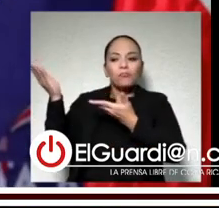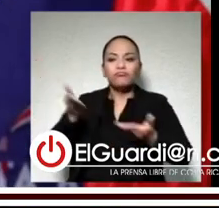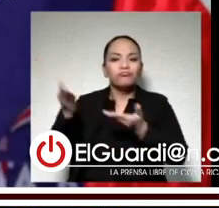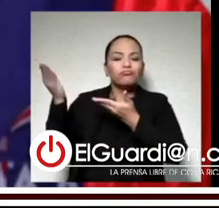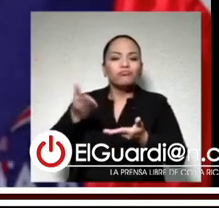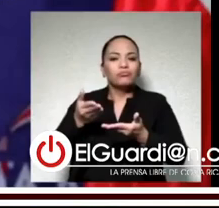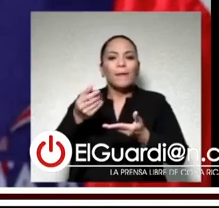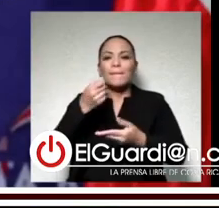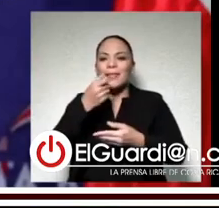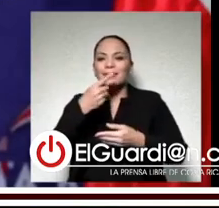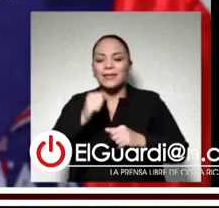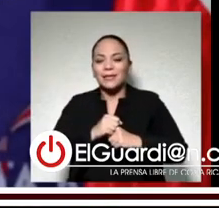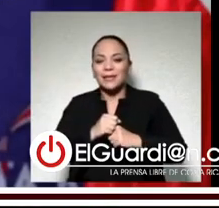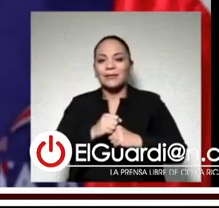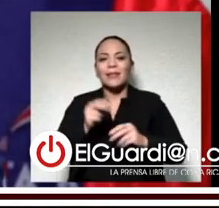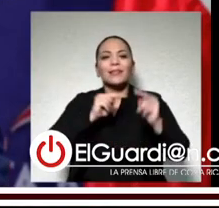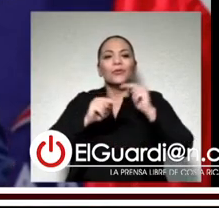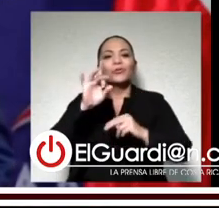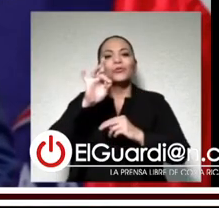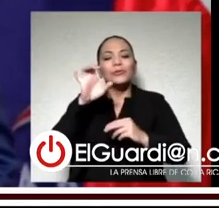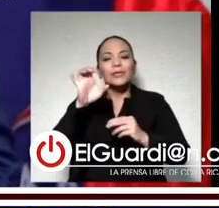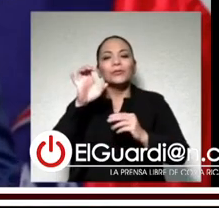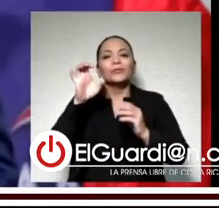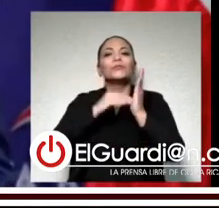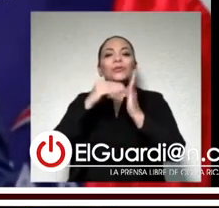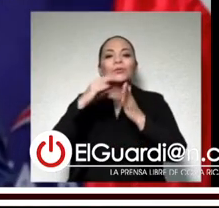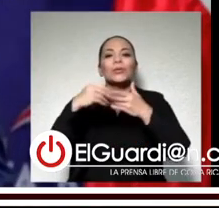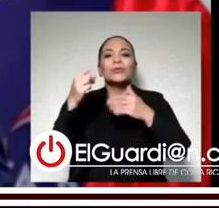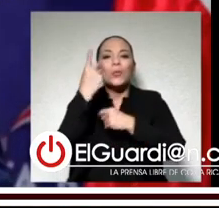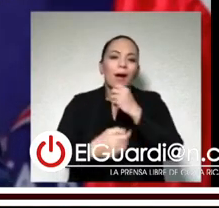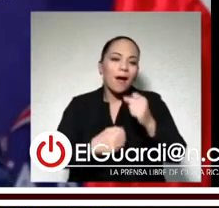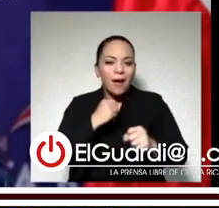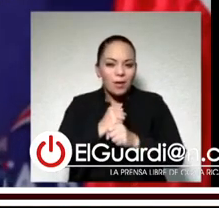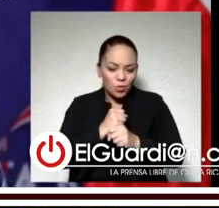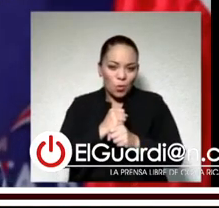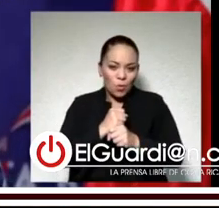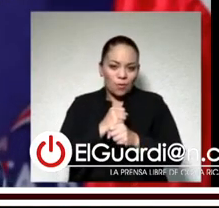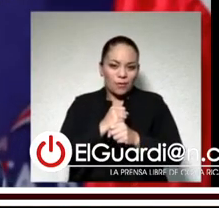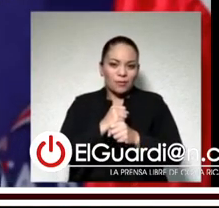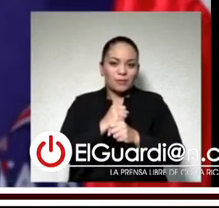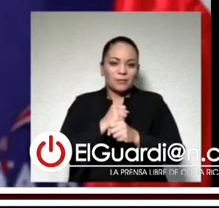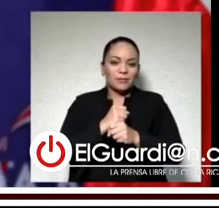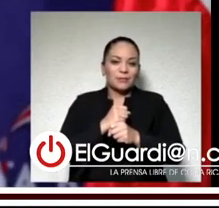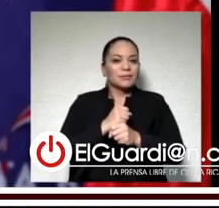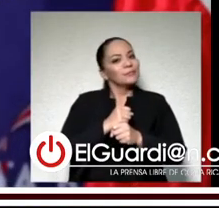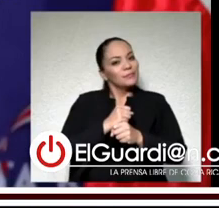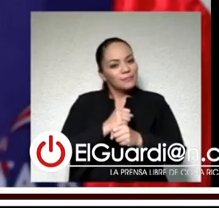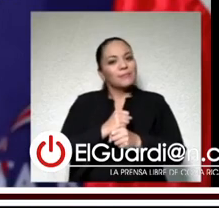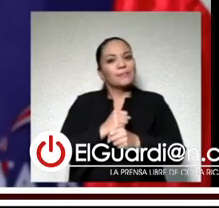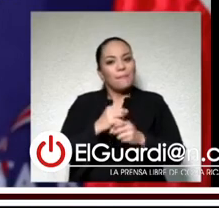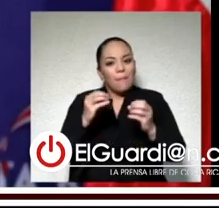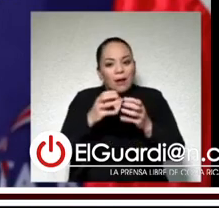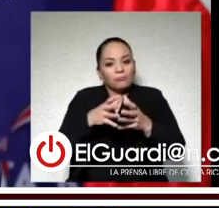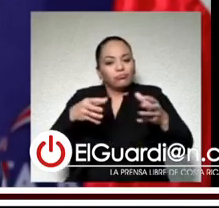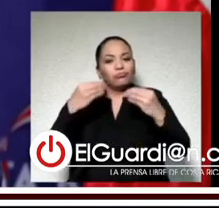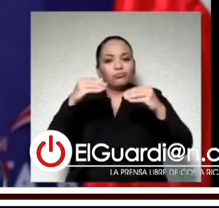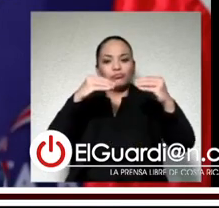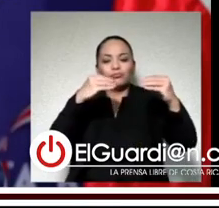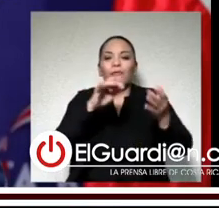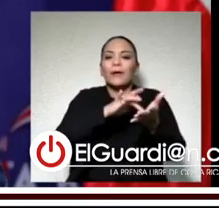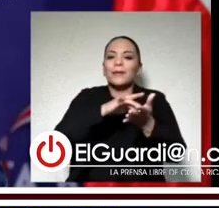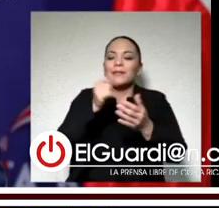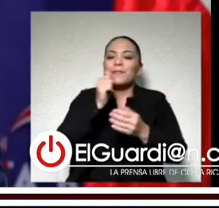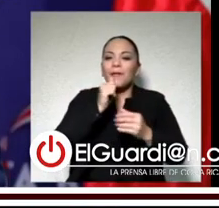de 800 millones de dólares al año de volumen de ventas en las farmacias privadas. Póngale